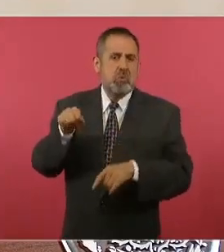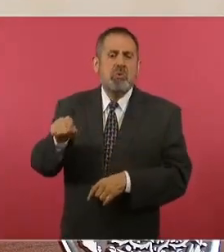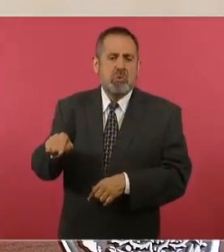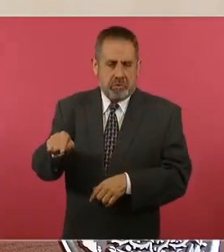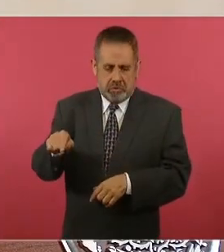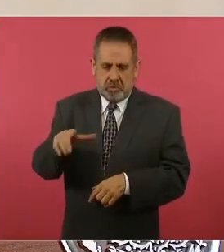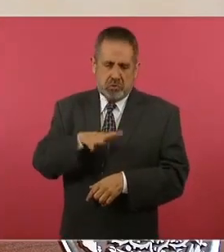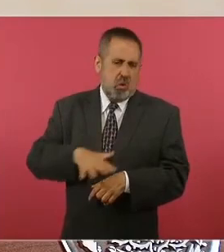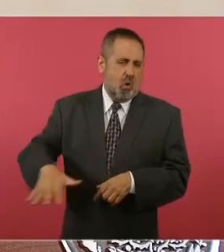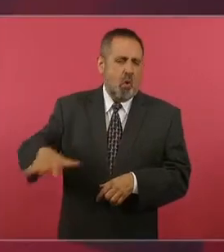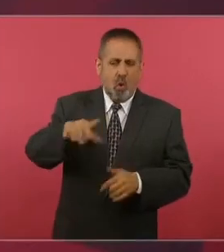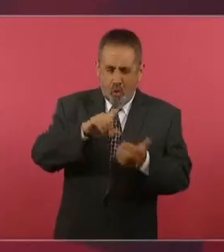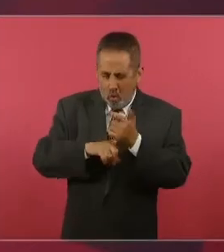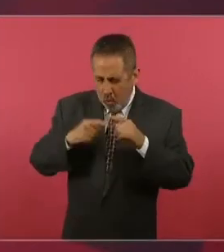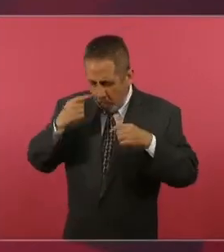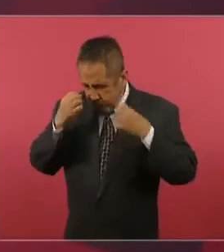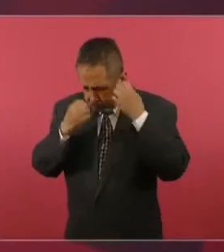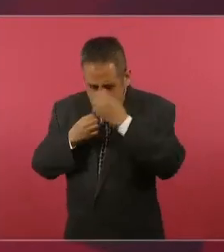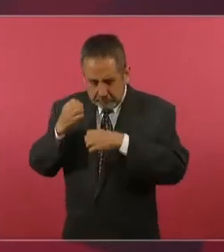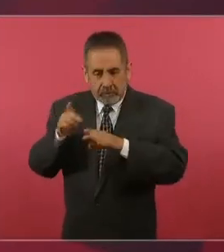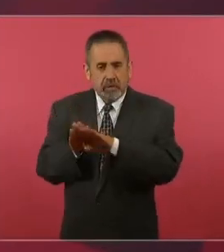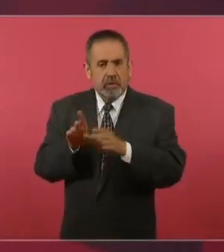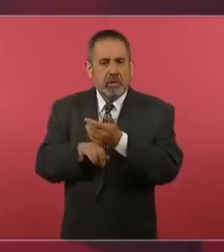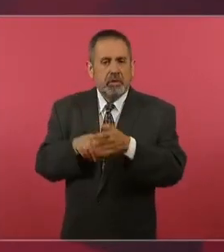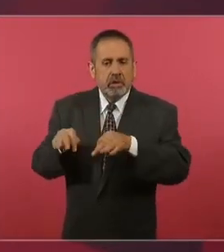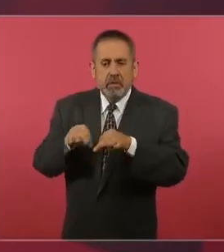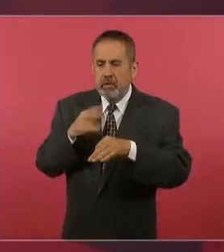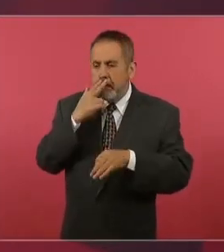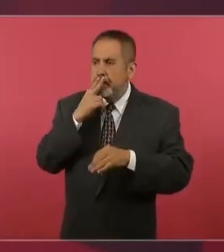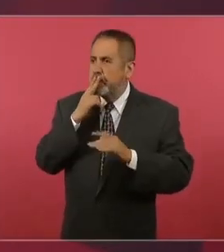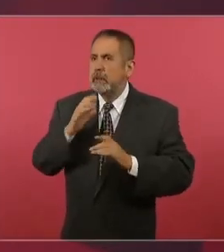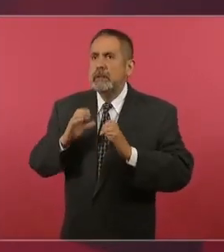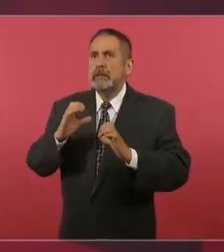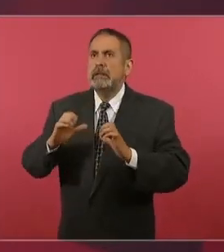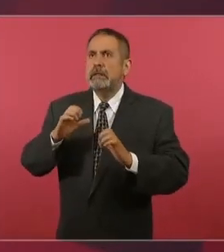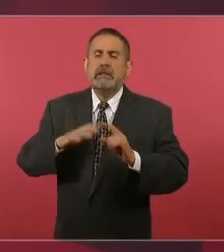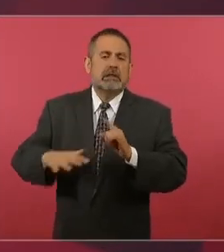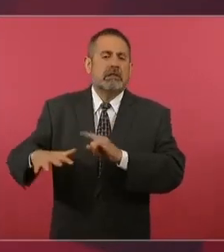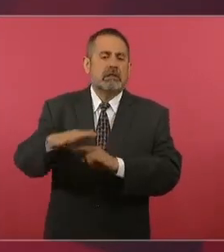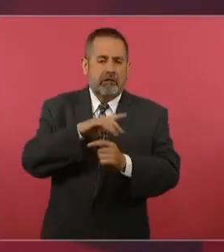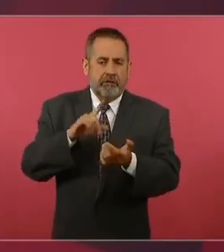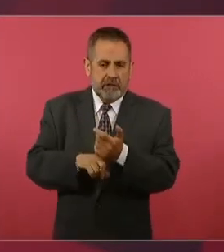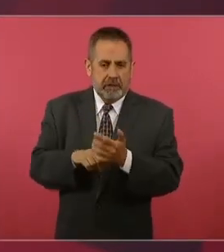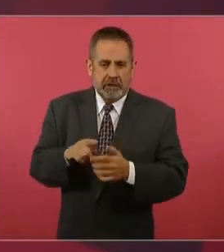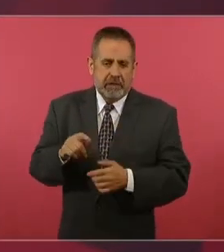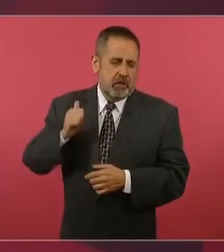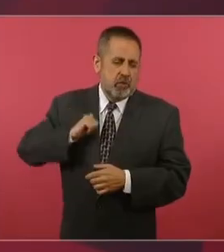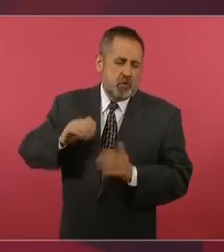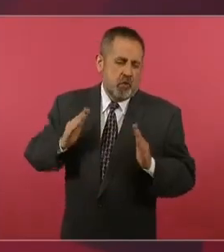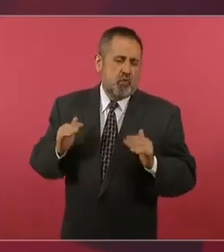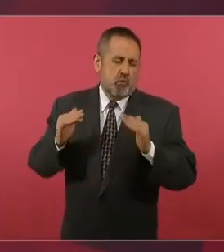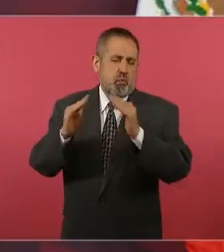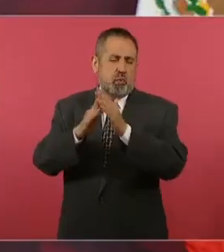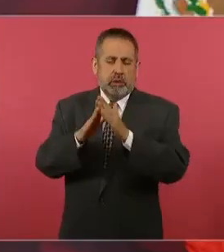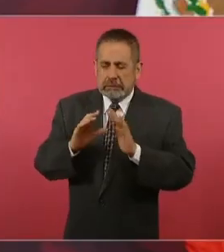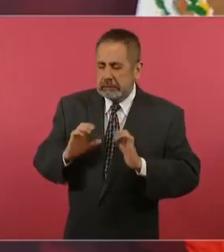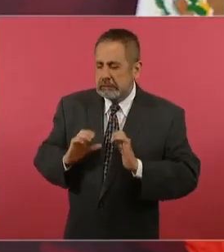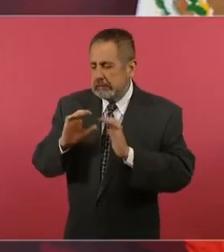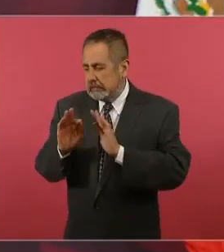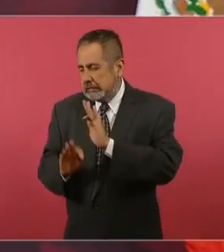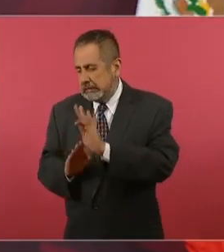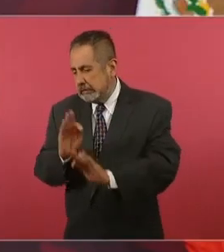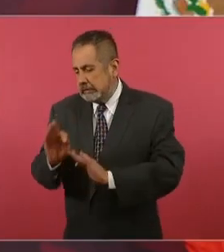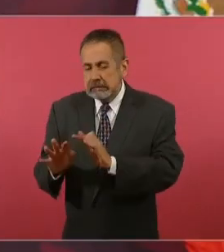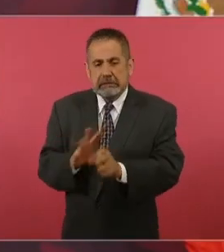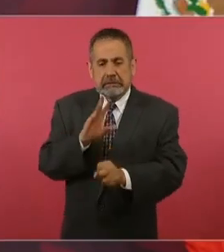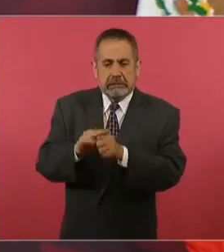en todo lo que es el trabajo de conservación de las zonas arqueológicas